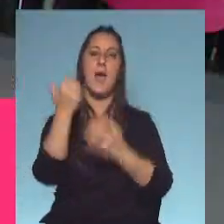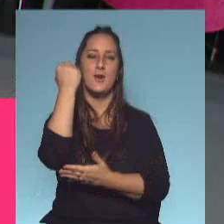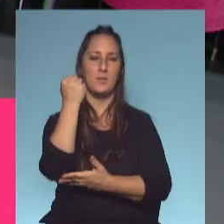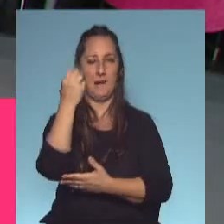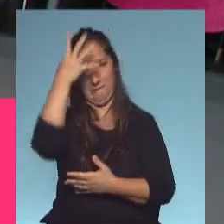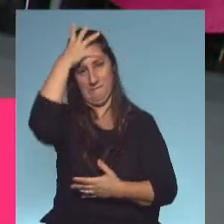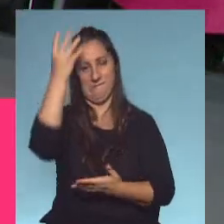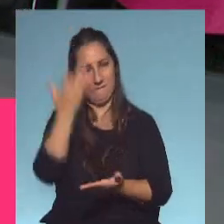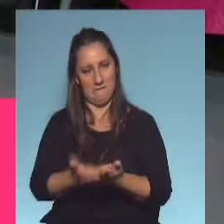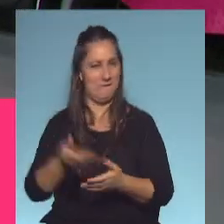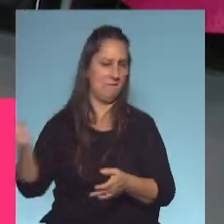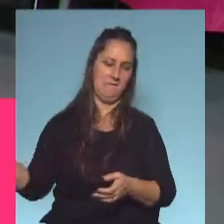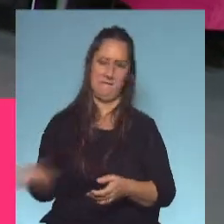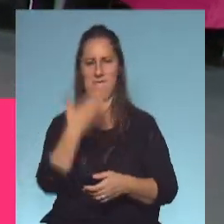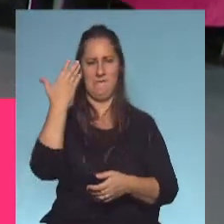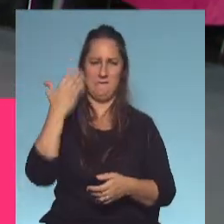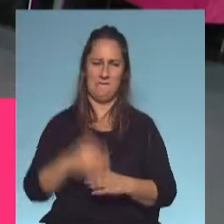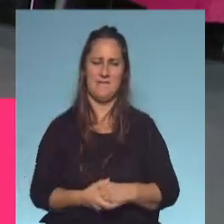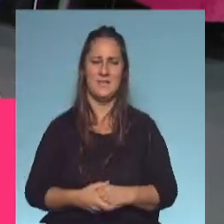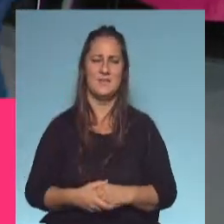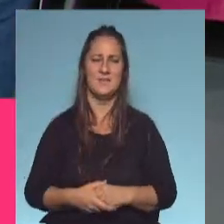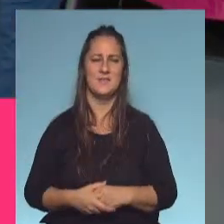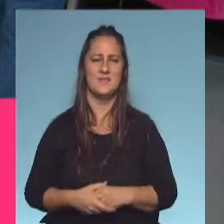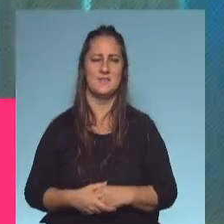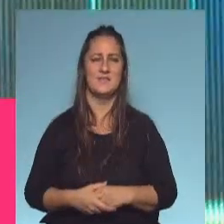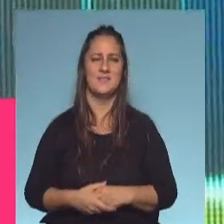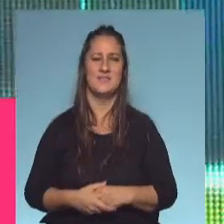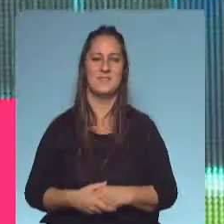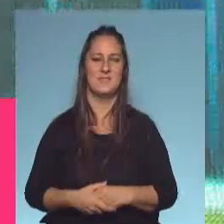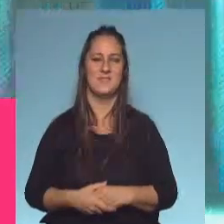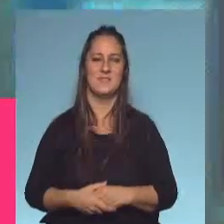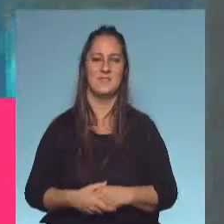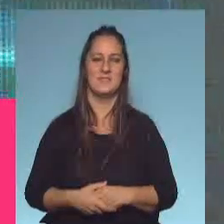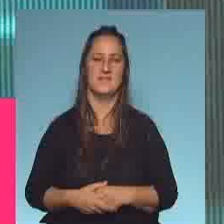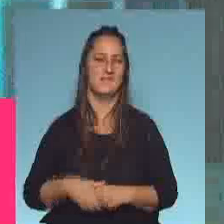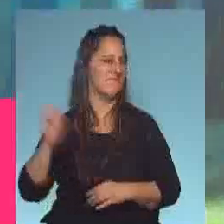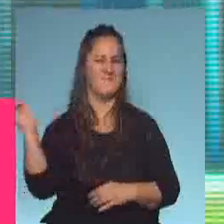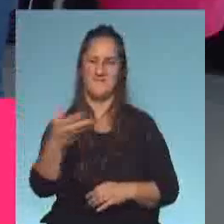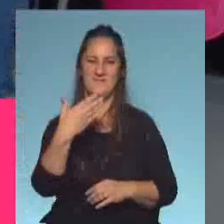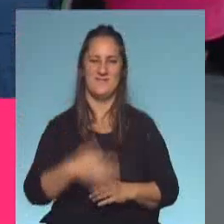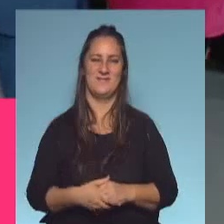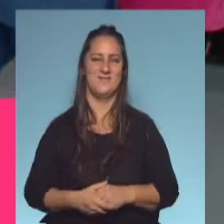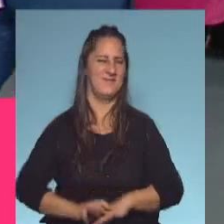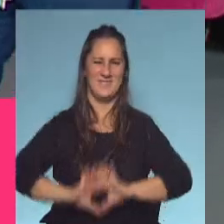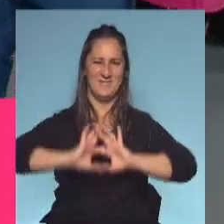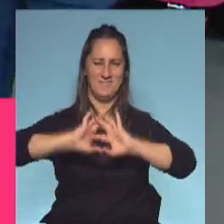Mira, se me cae el gorro, chao, lo tiro a la mierda. No, lo tiro. ¿Sabes qué? ¿Sabes qué? Lo tiro.